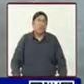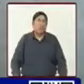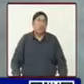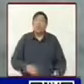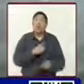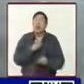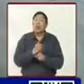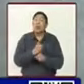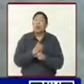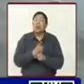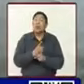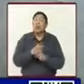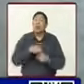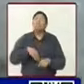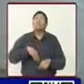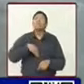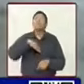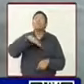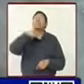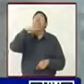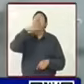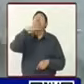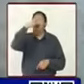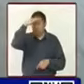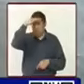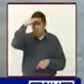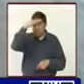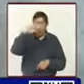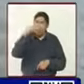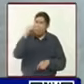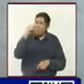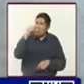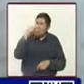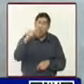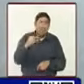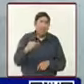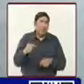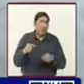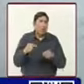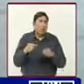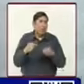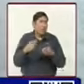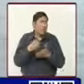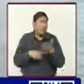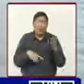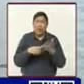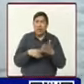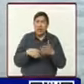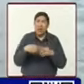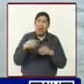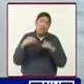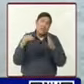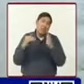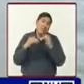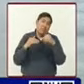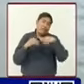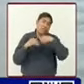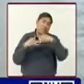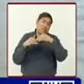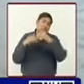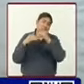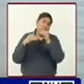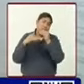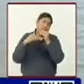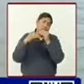Precisamente la represa ha llegado a su capacidad máxima, como se puede ver. Unos centímetros nada más quedan de lo que es el nivel de agua a